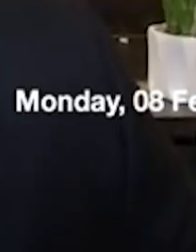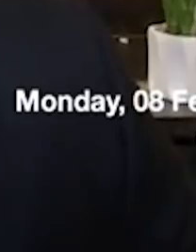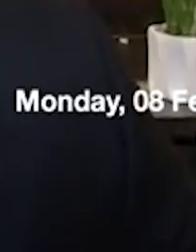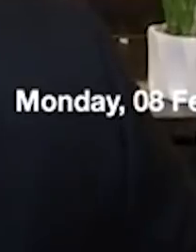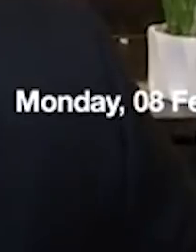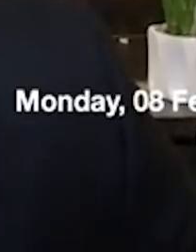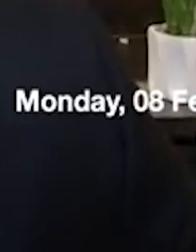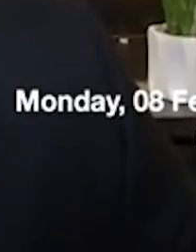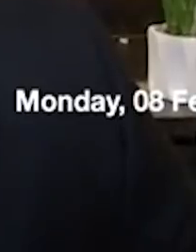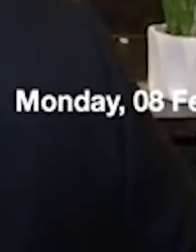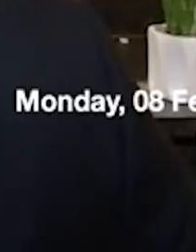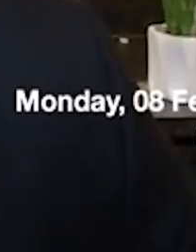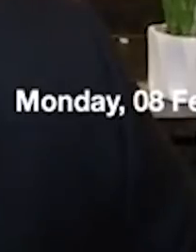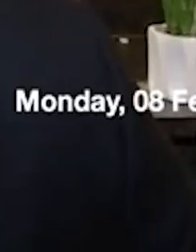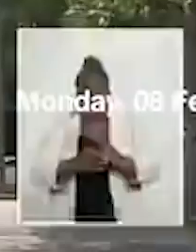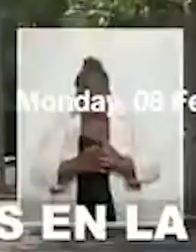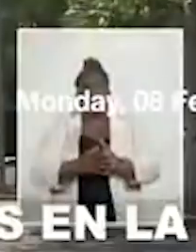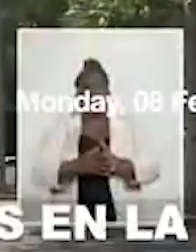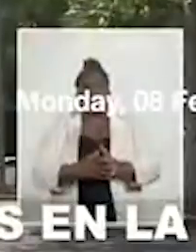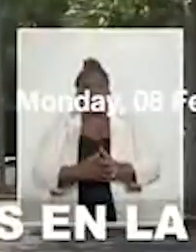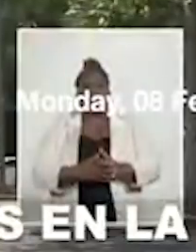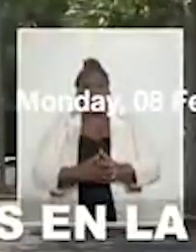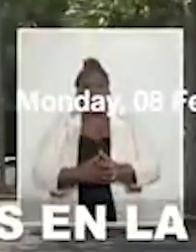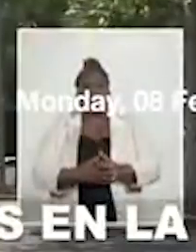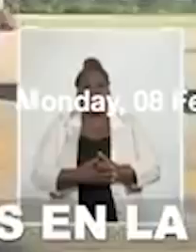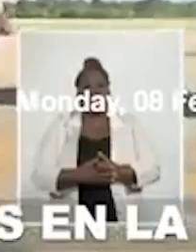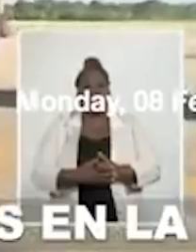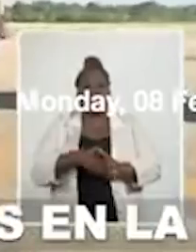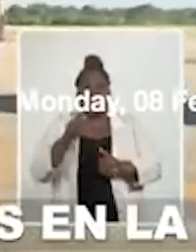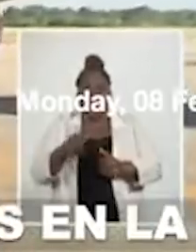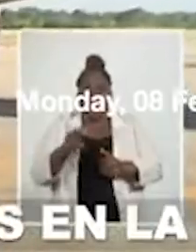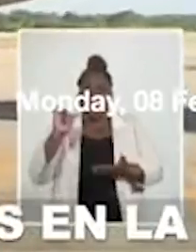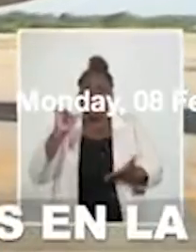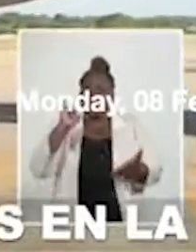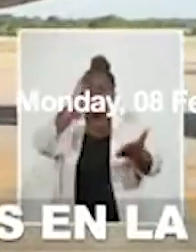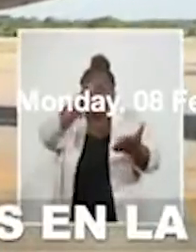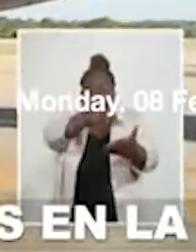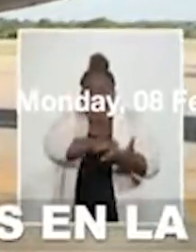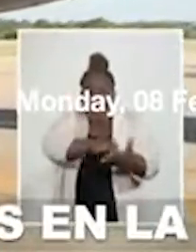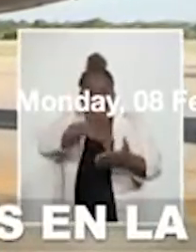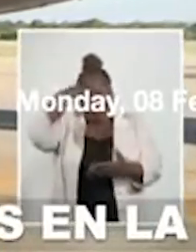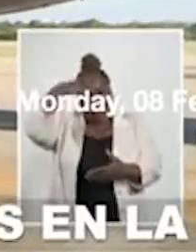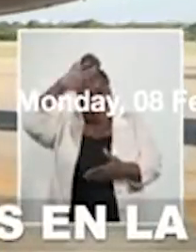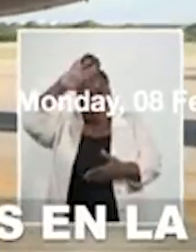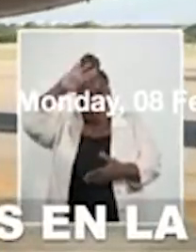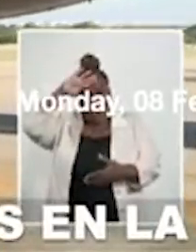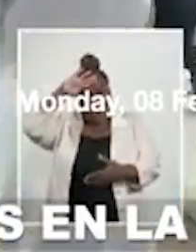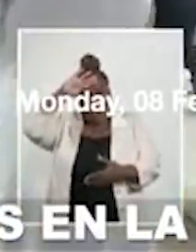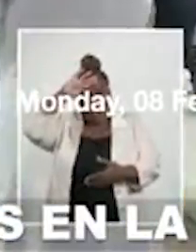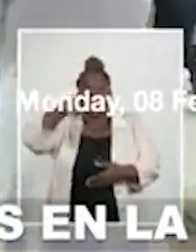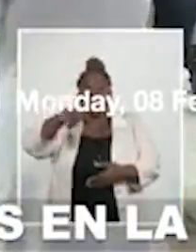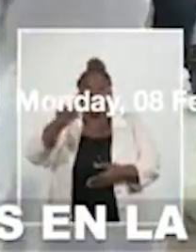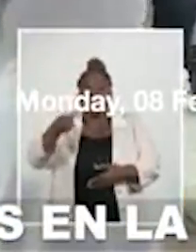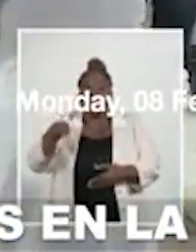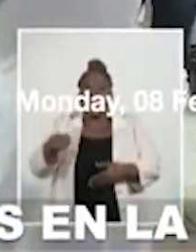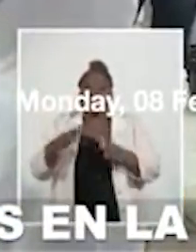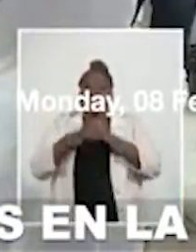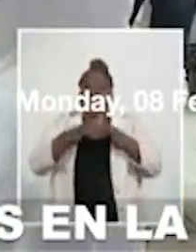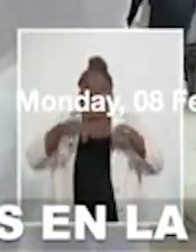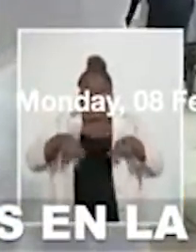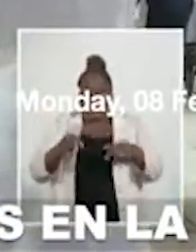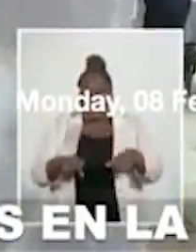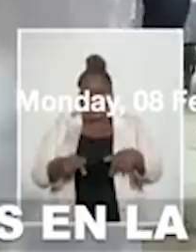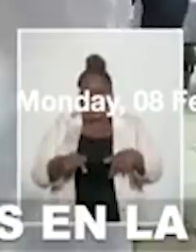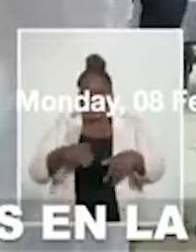está teniendo cualquier tipo de problema para para poder llegar ya sea los eeuu a cuba y se